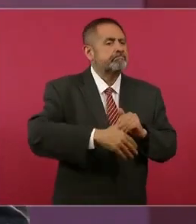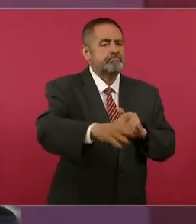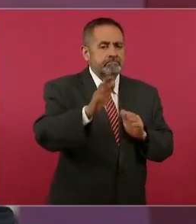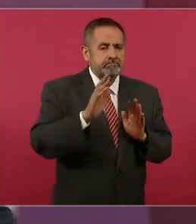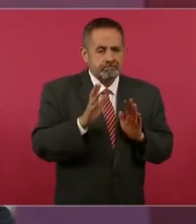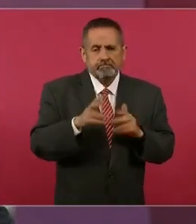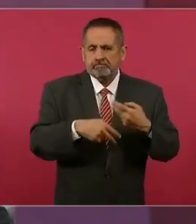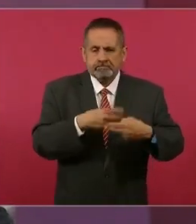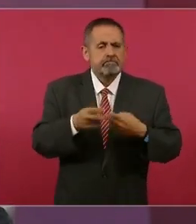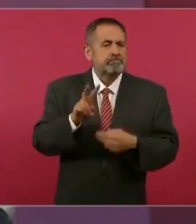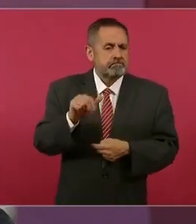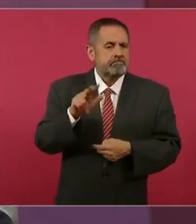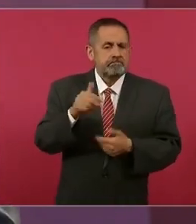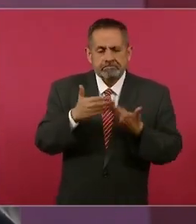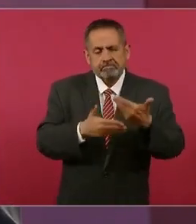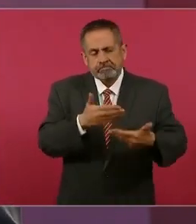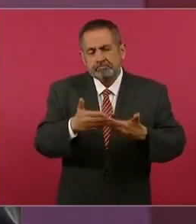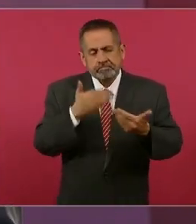pues avanzando en la obra,